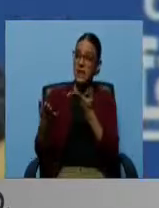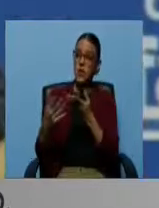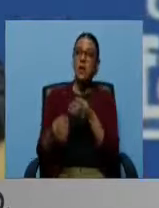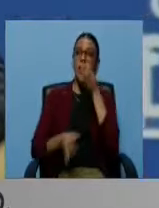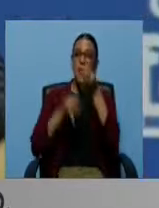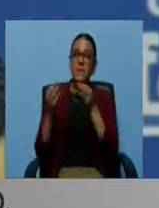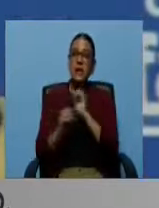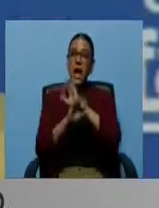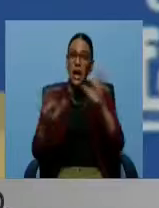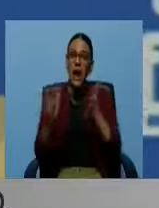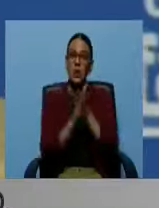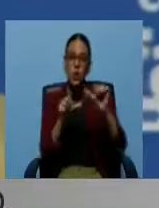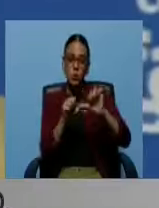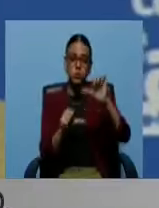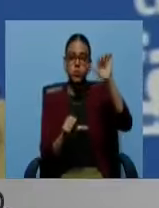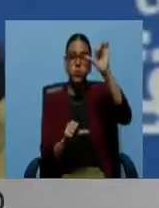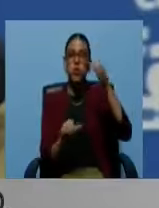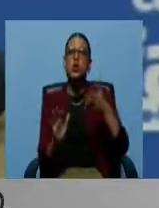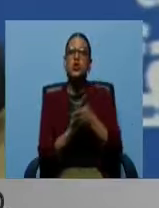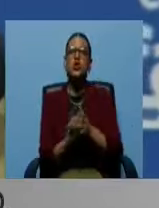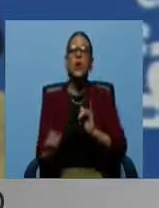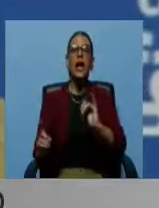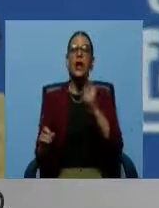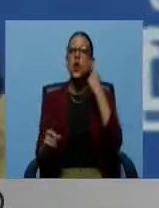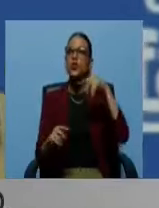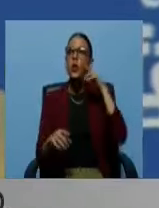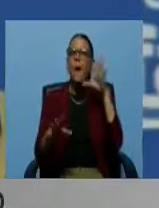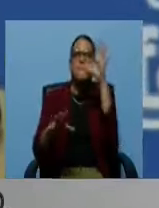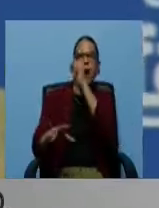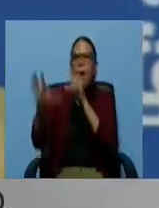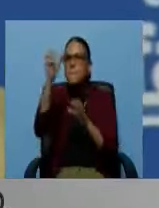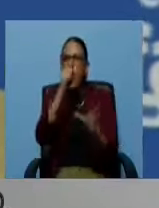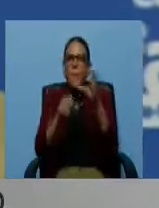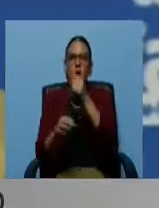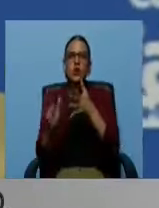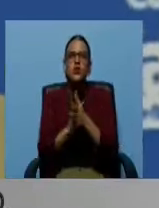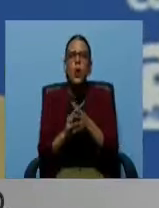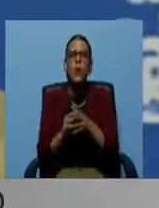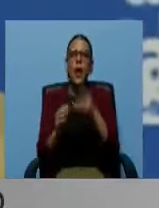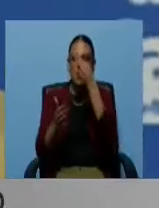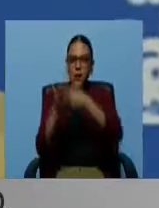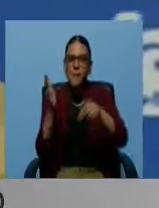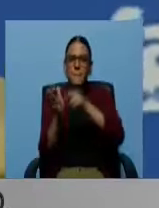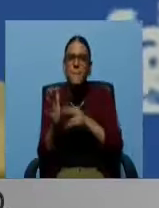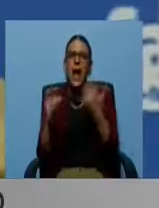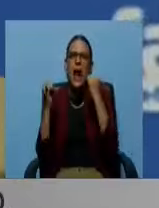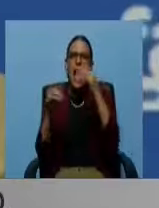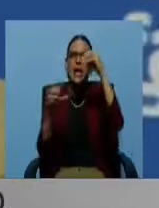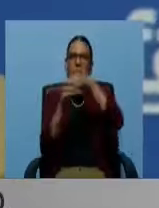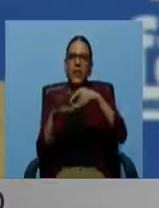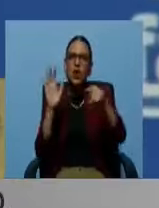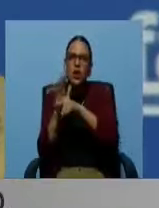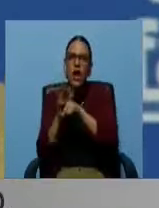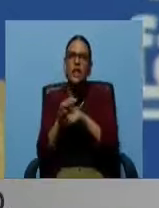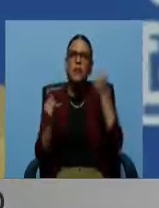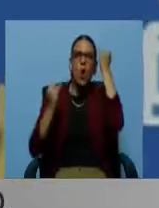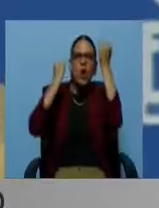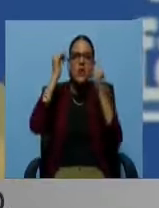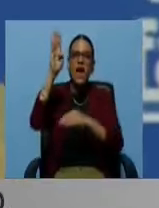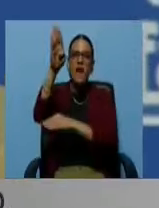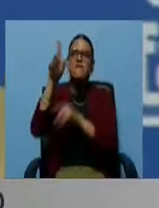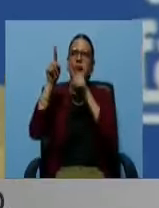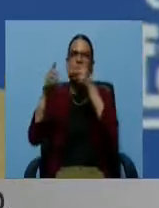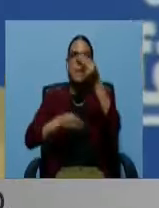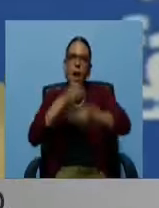doctrina, pudiéramos decir, la identificación de los males que representa el fascismo y